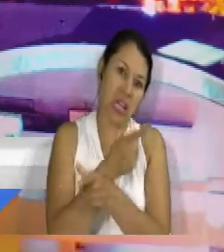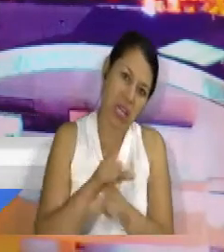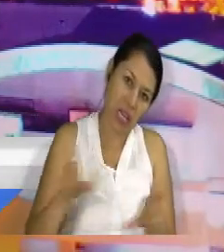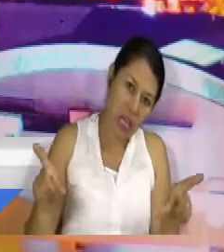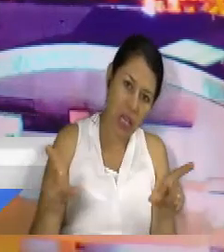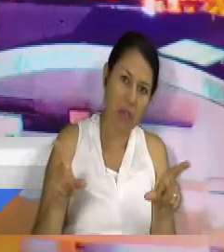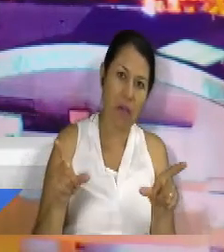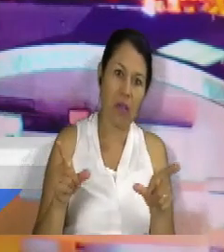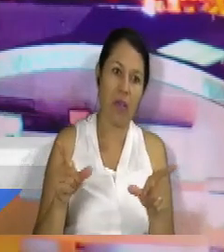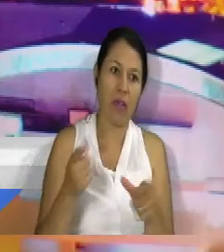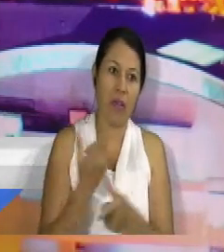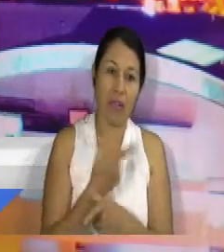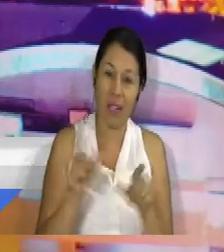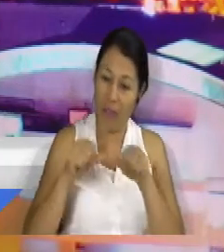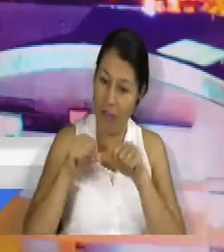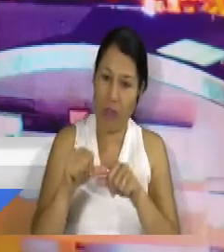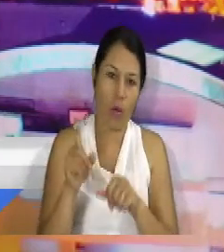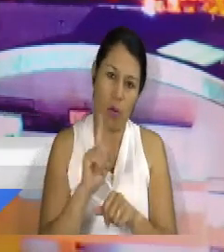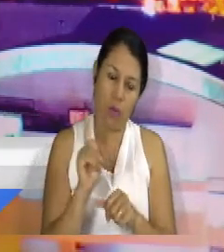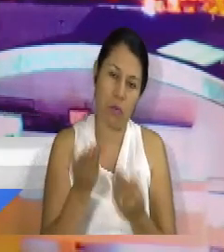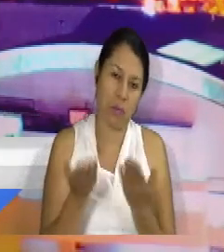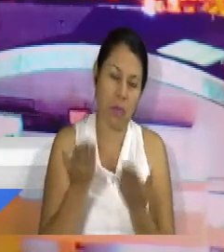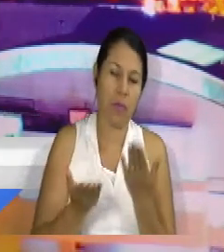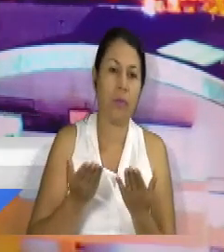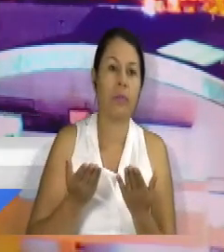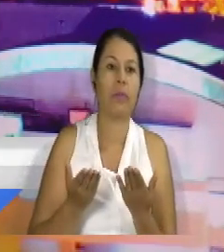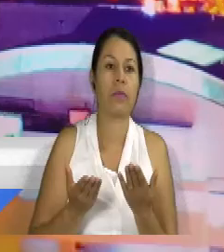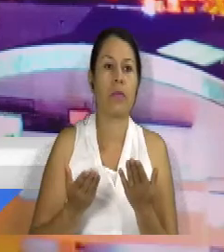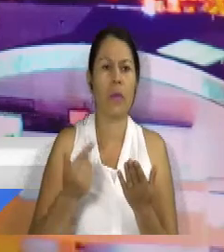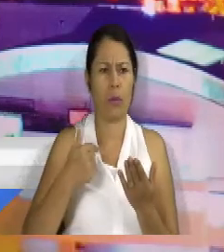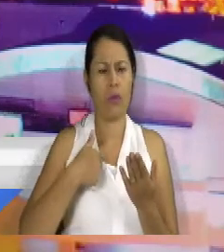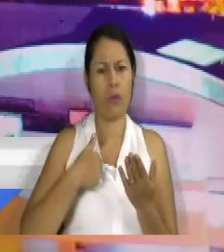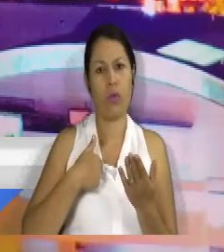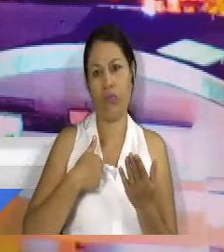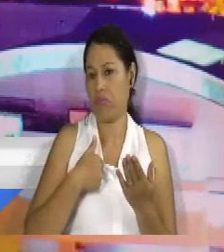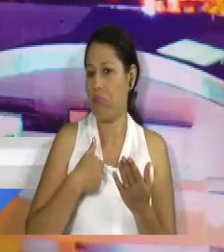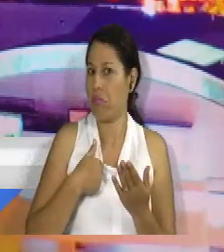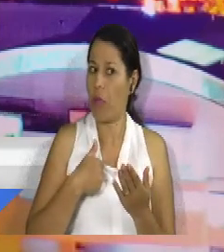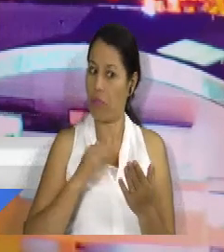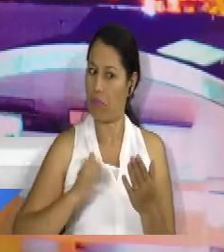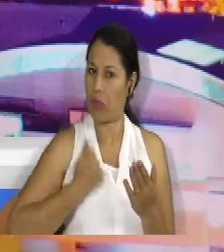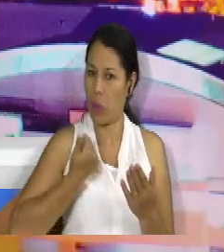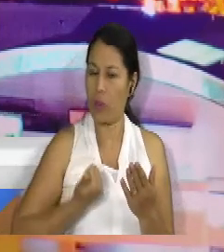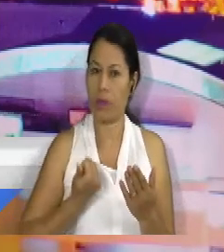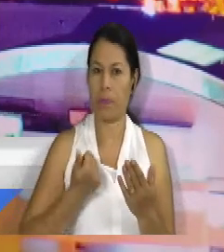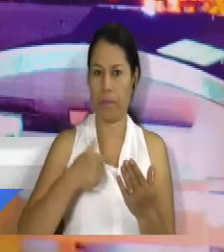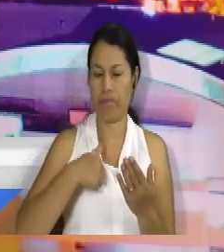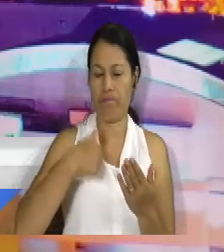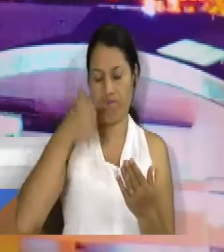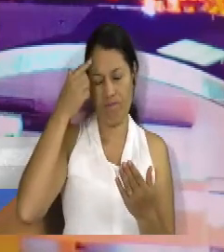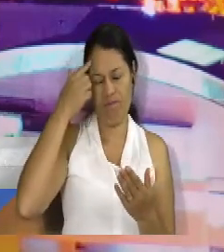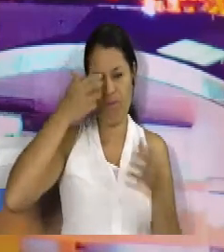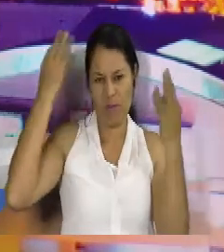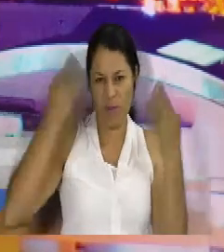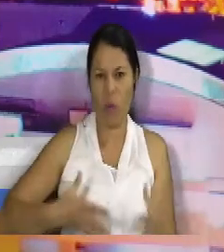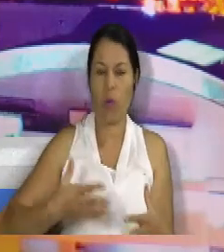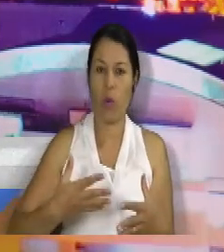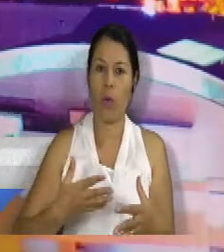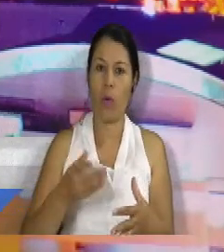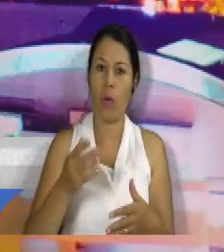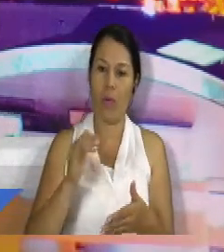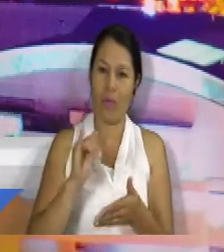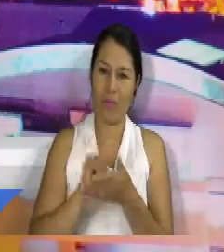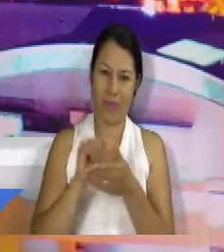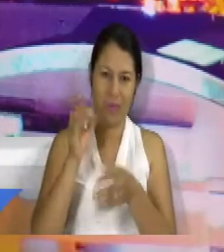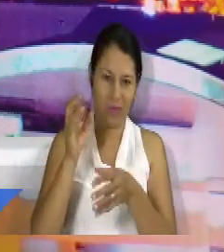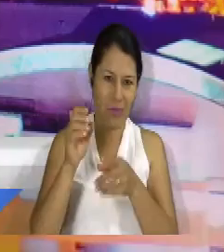trámite. Yo estoy seguro, Pedro, que la Justicia Especial de la Paz, Especial para la Paz, va a definitivamente a